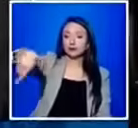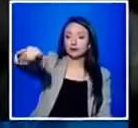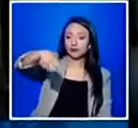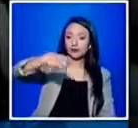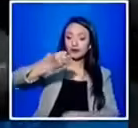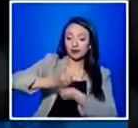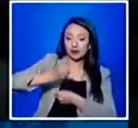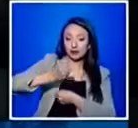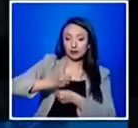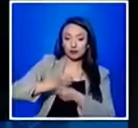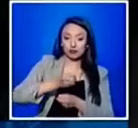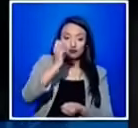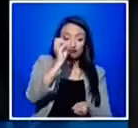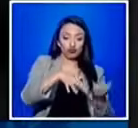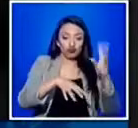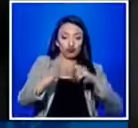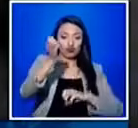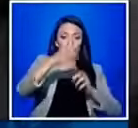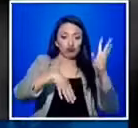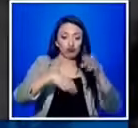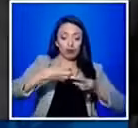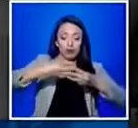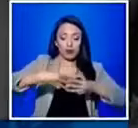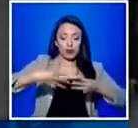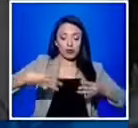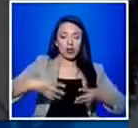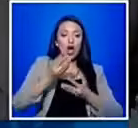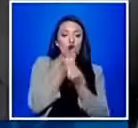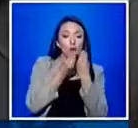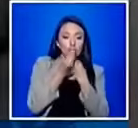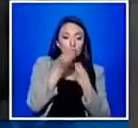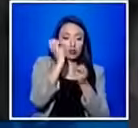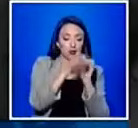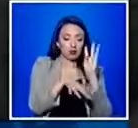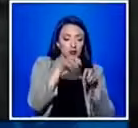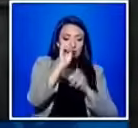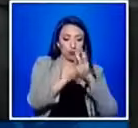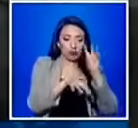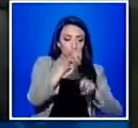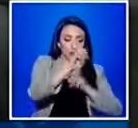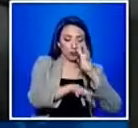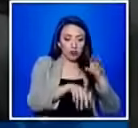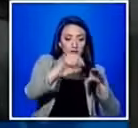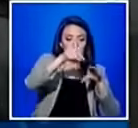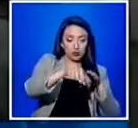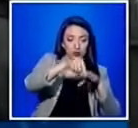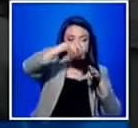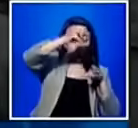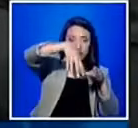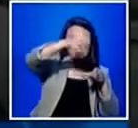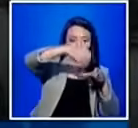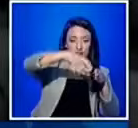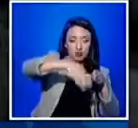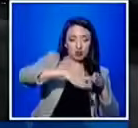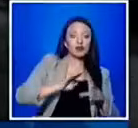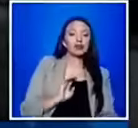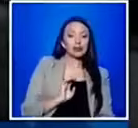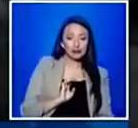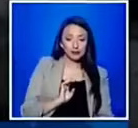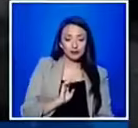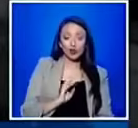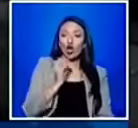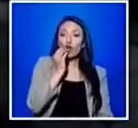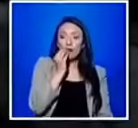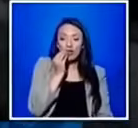aquí colocamos todo el material, los desechos orgánicos por aquí, introducimos los desechos orgánicos